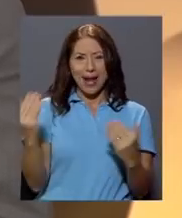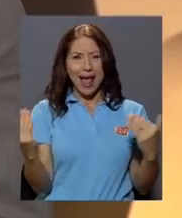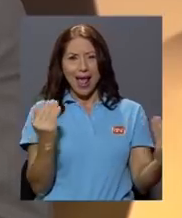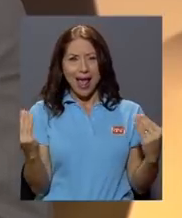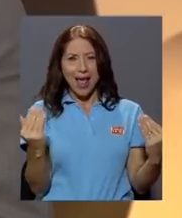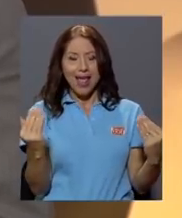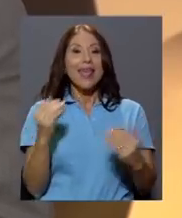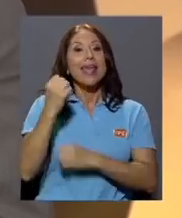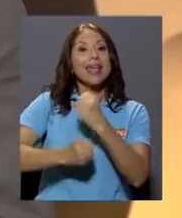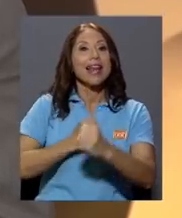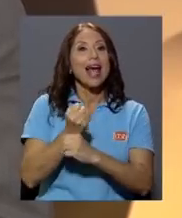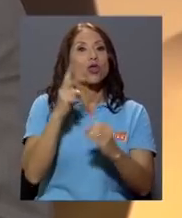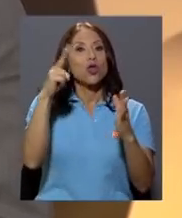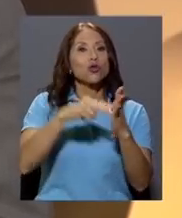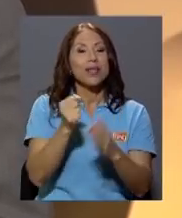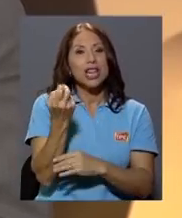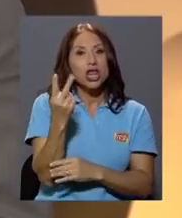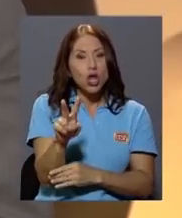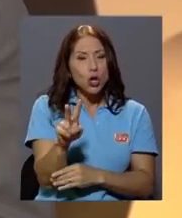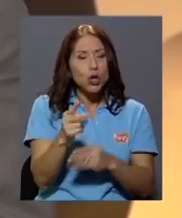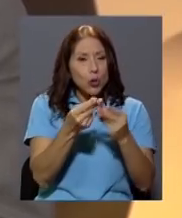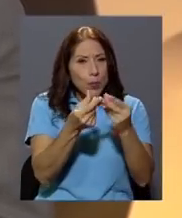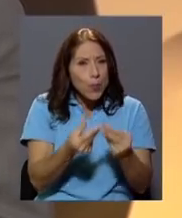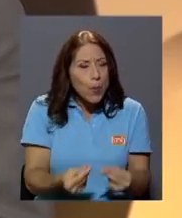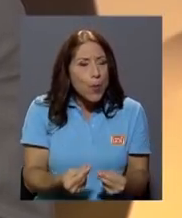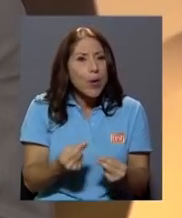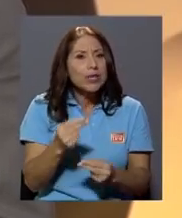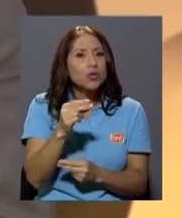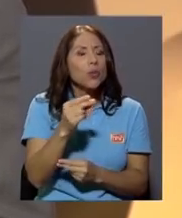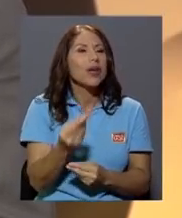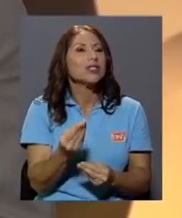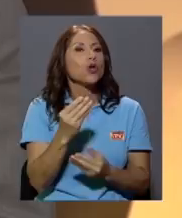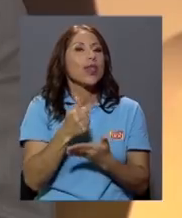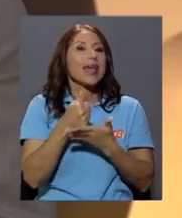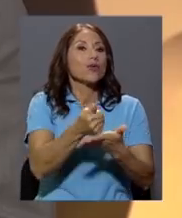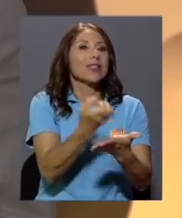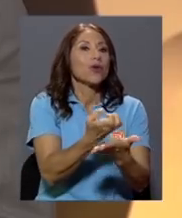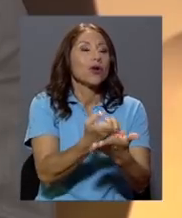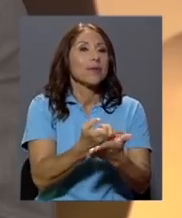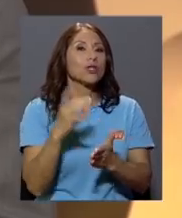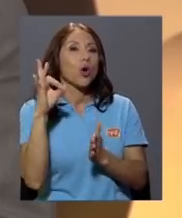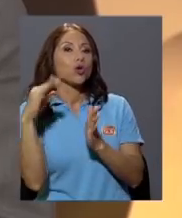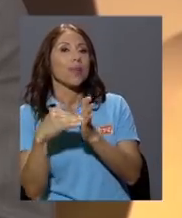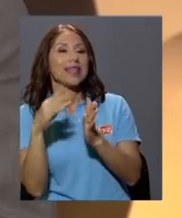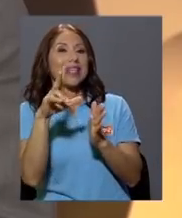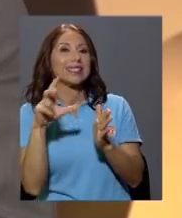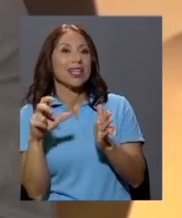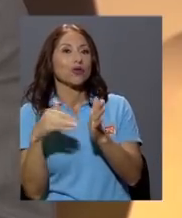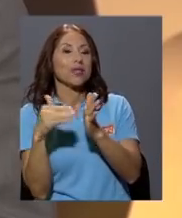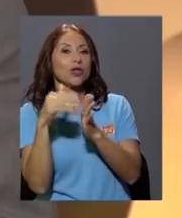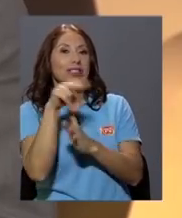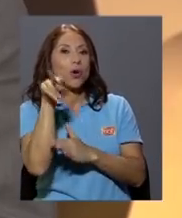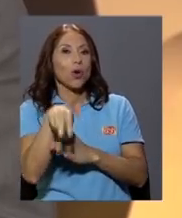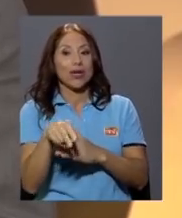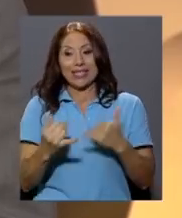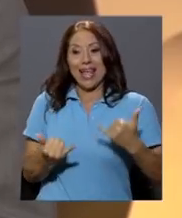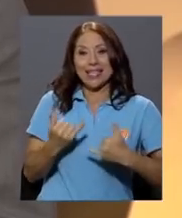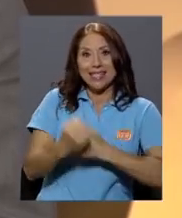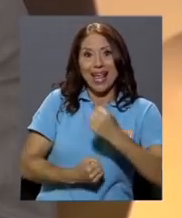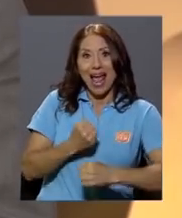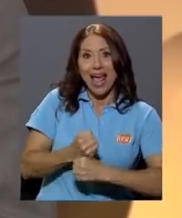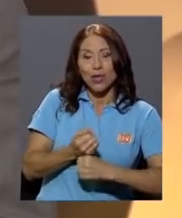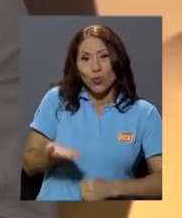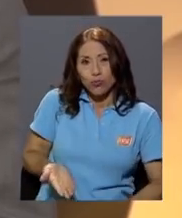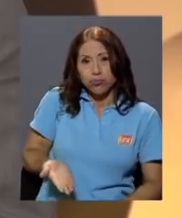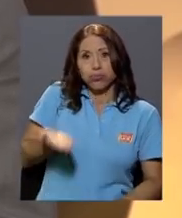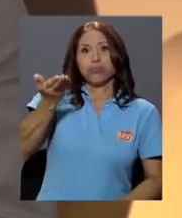pasaron de 8 mil millones. En el año 2012, el presupuesto de becas era de 8.300 millones de colones. En el año 2018, el presupuesto de